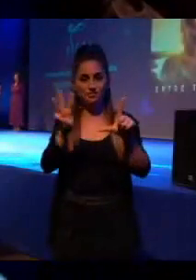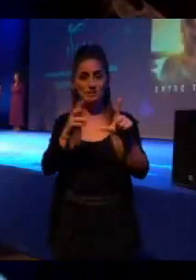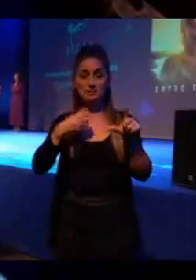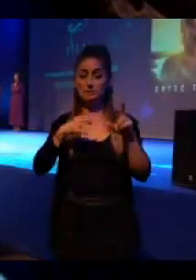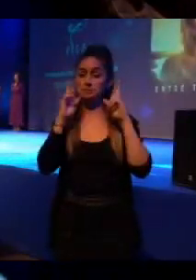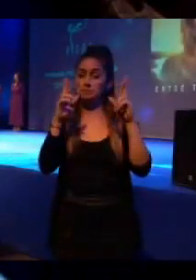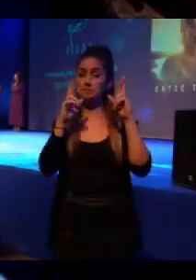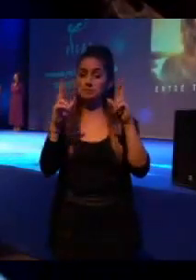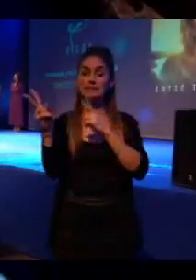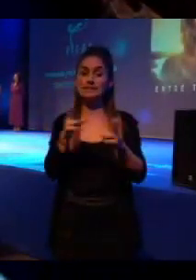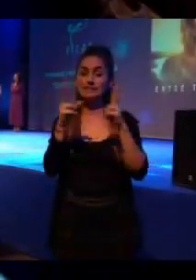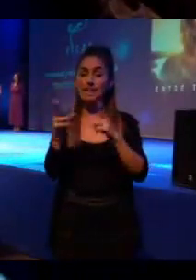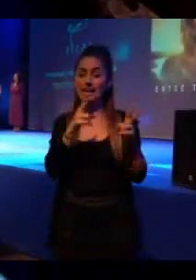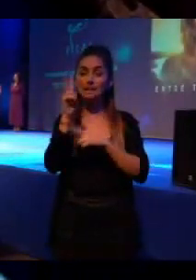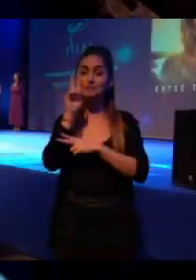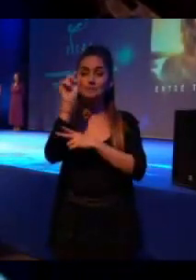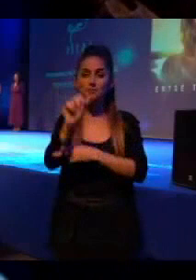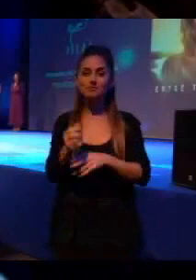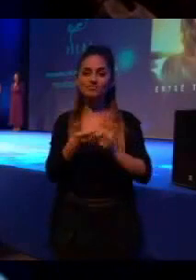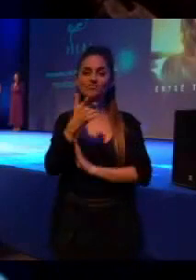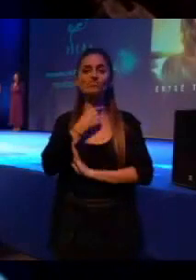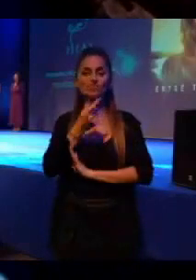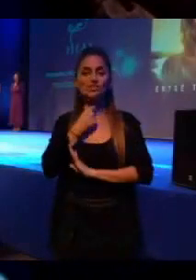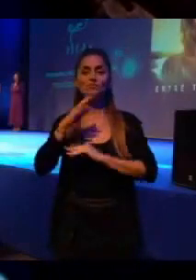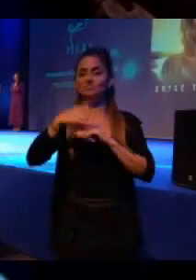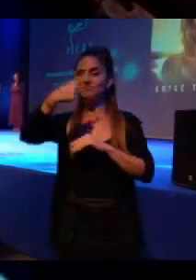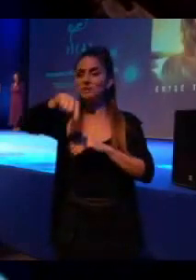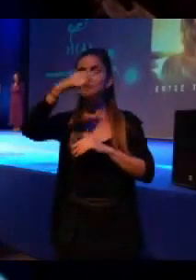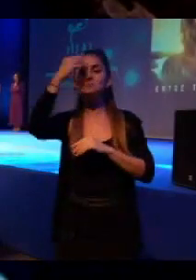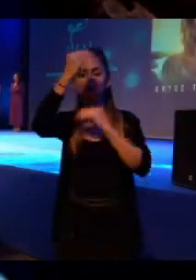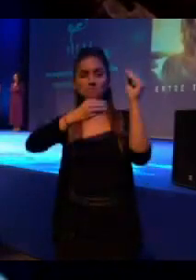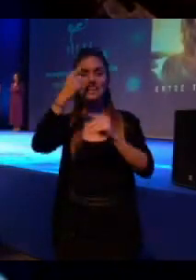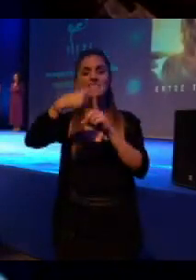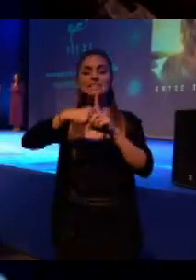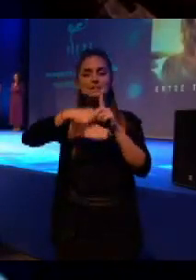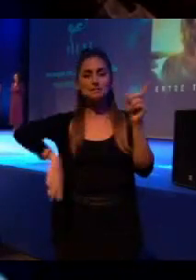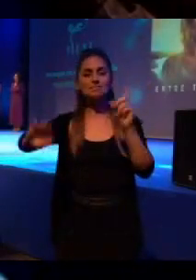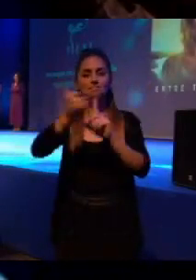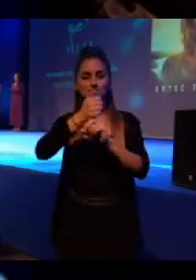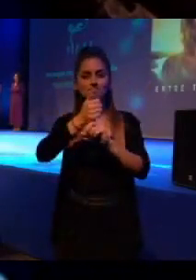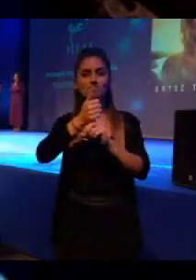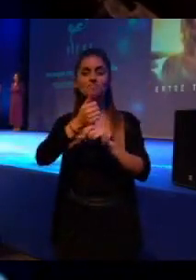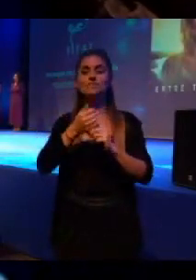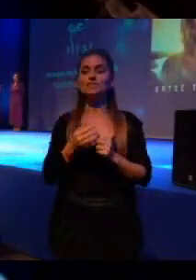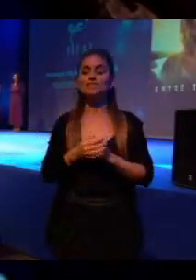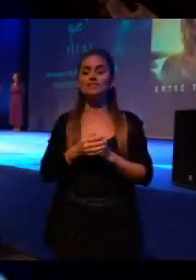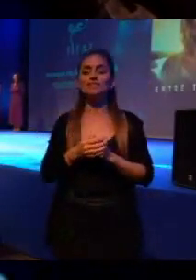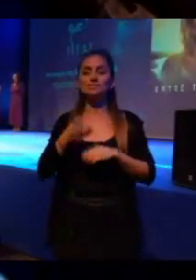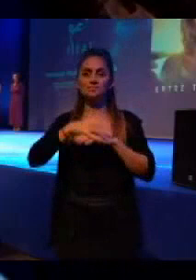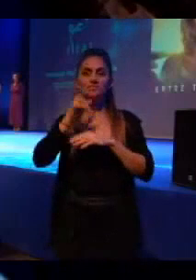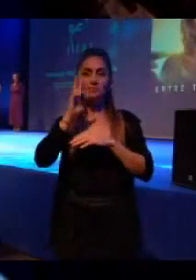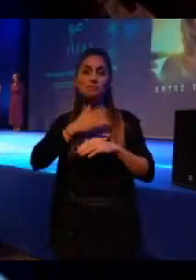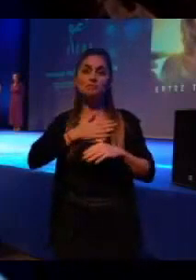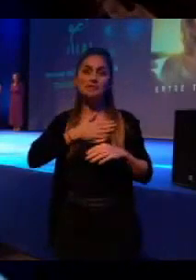serie hayamos estado a la altura para que aprobéis un poco la mirada que hemos puesto sobre vuestra tierra, sobre mi tierra,